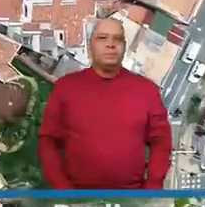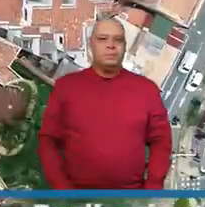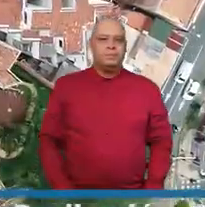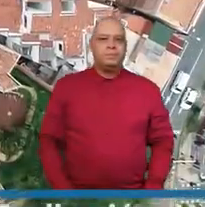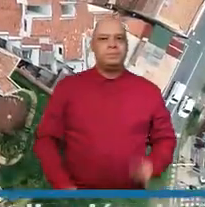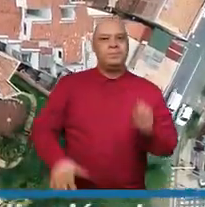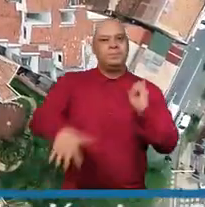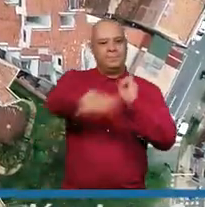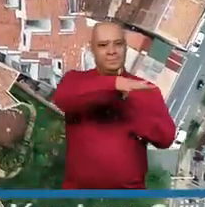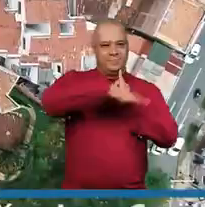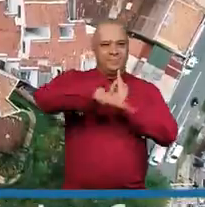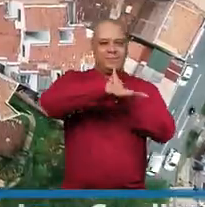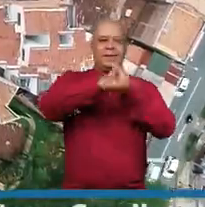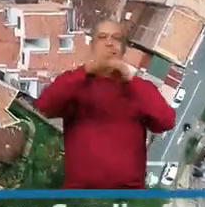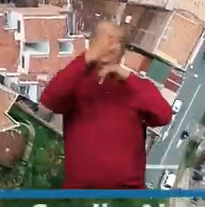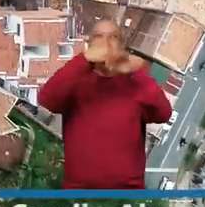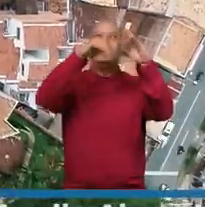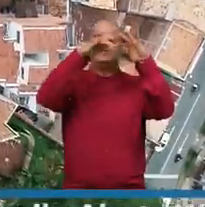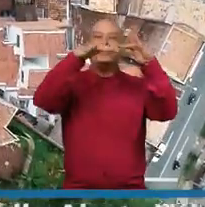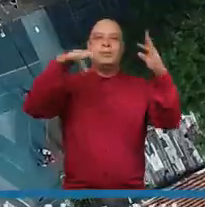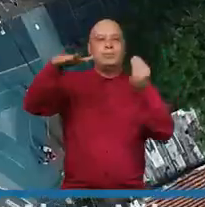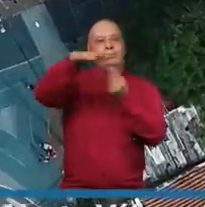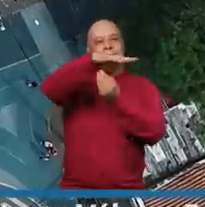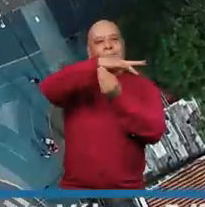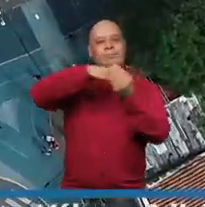Área Metropolitana del Valle de Aburrá.